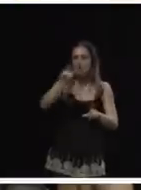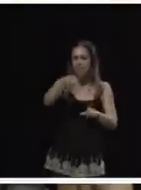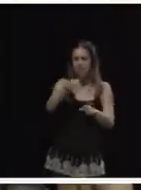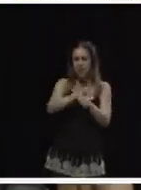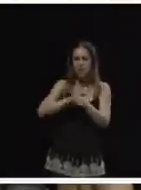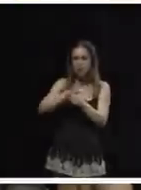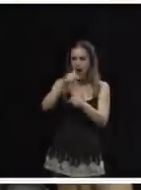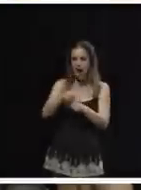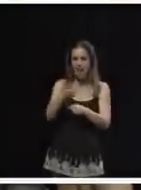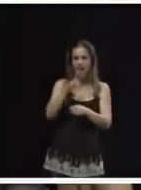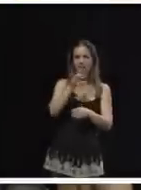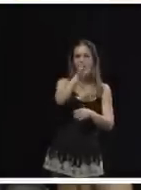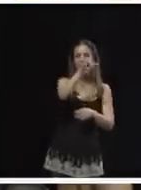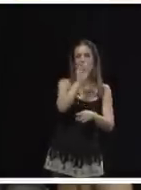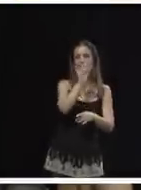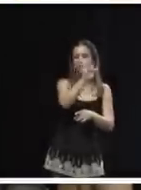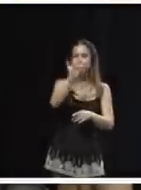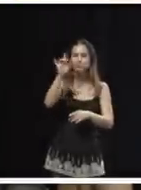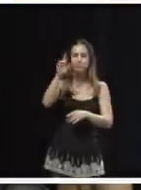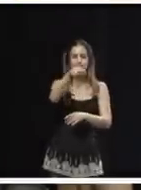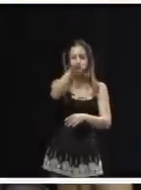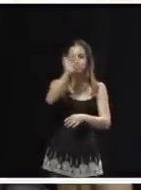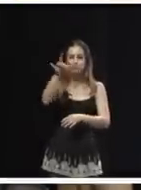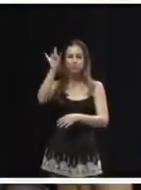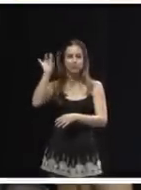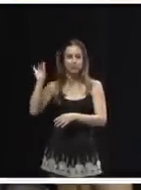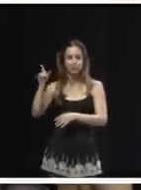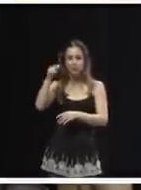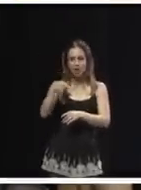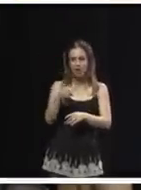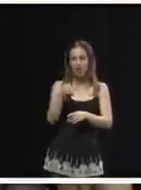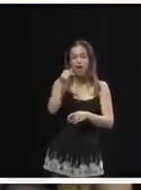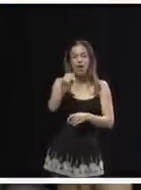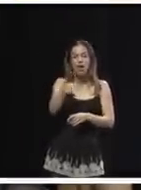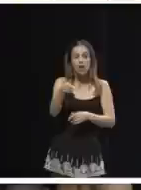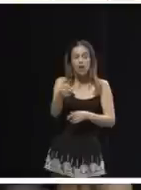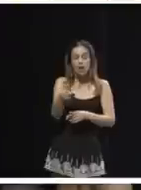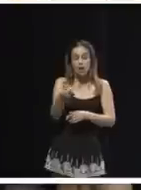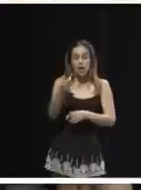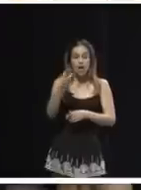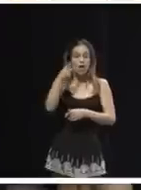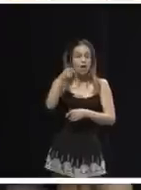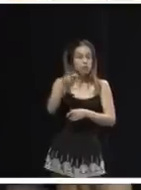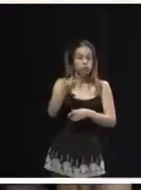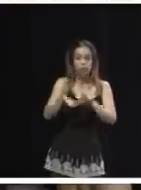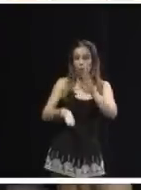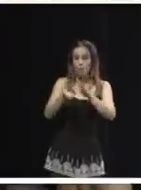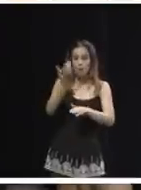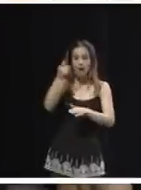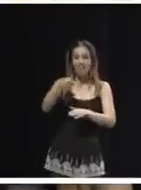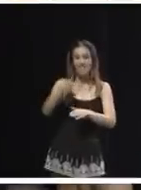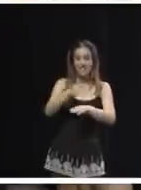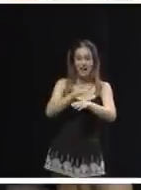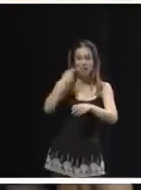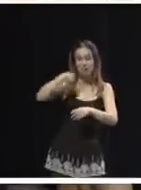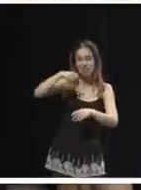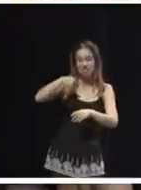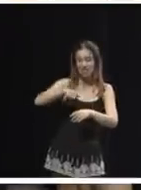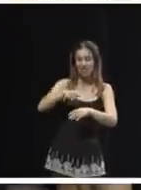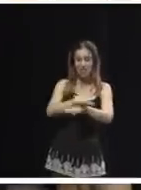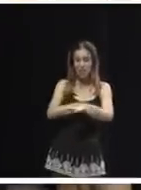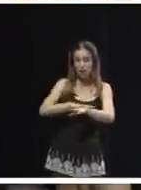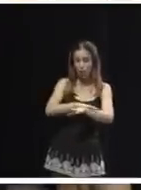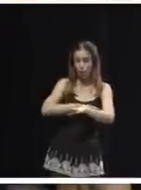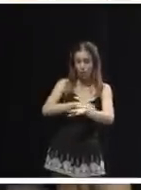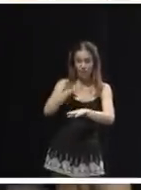van a pasar de ganar 70.000 euros al año a 140.000 euros al año, más que el presidente del Gobierno. Y otra